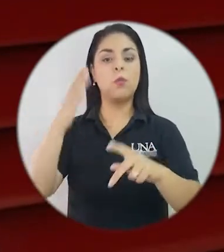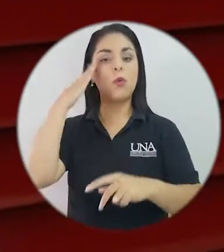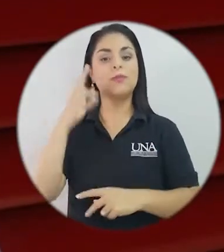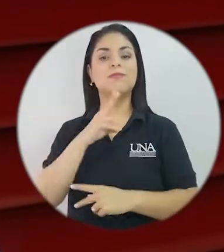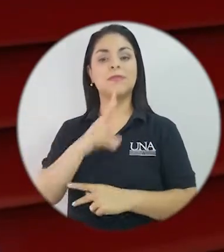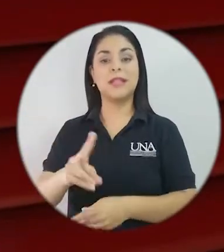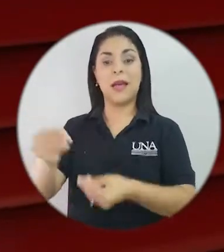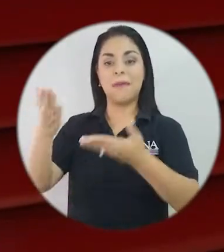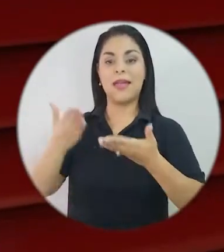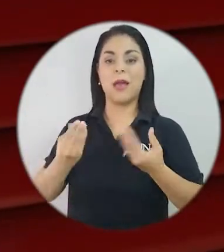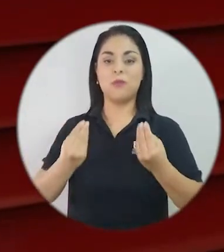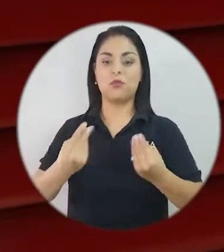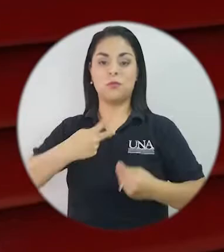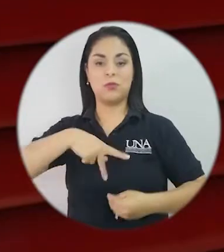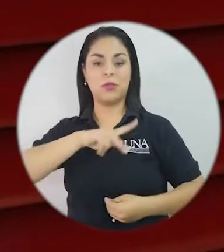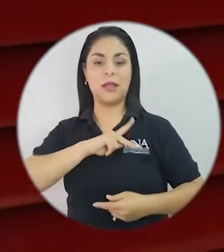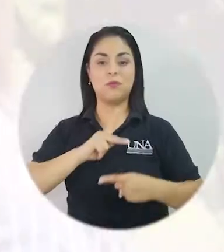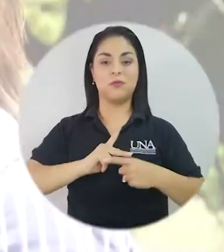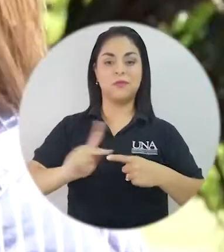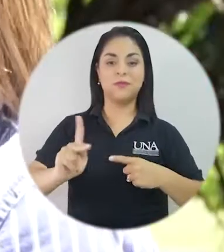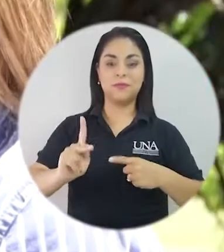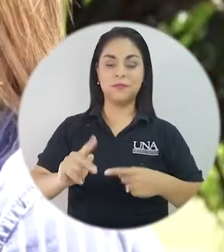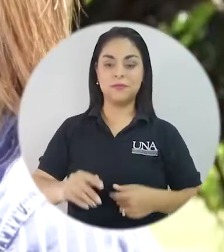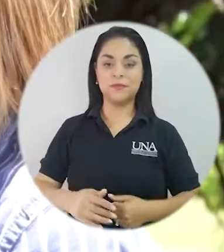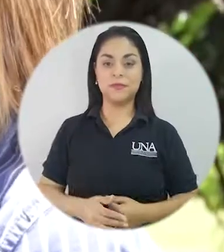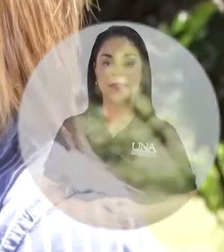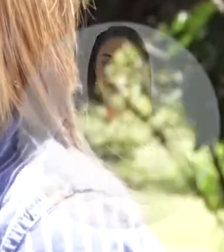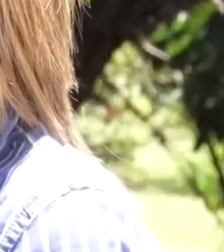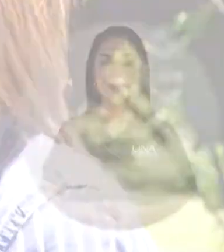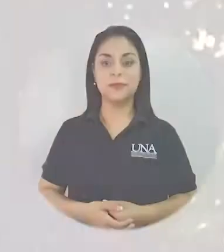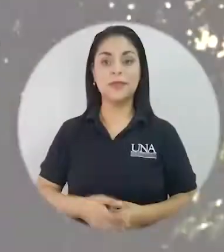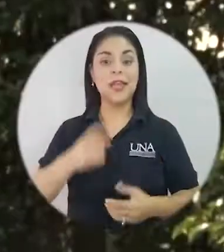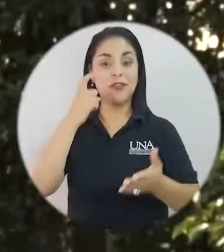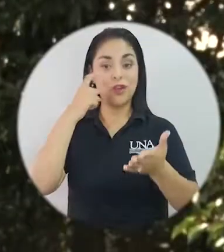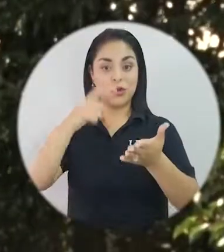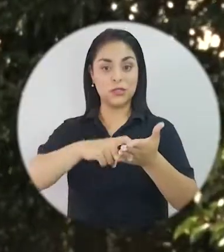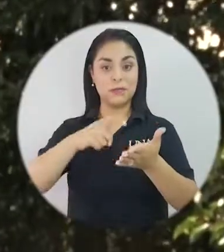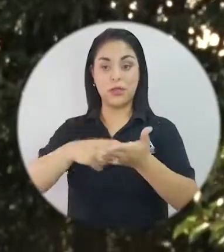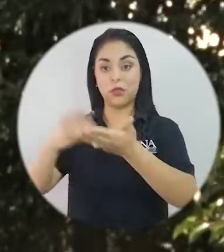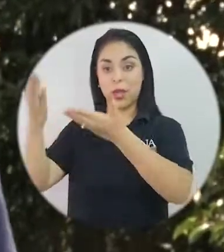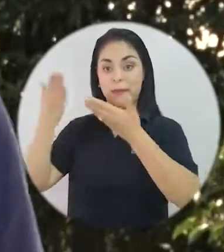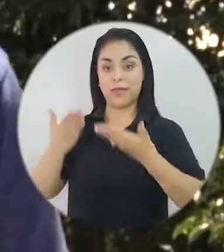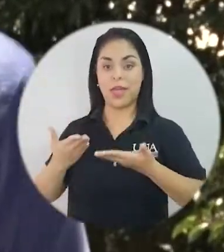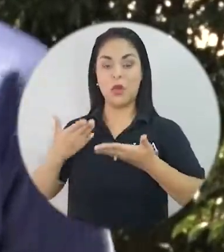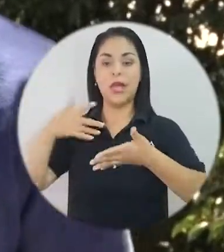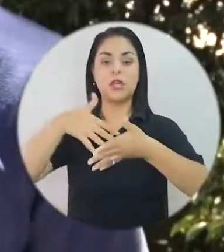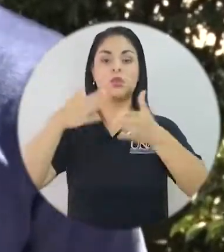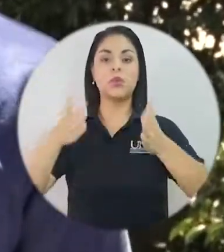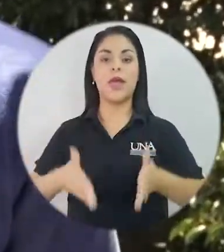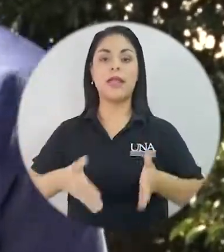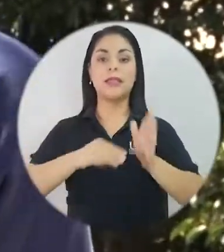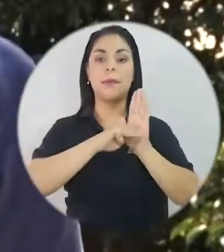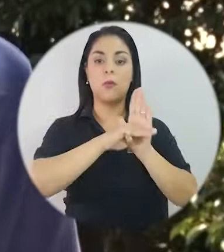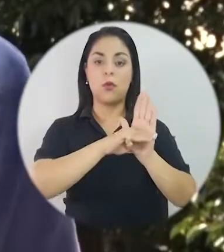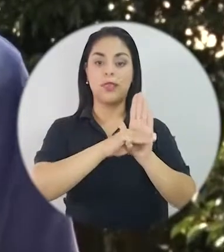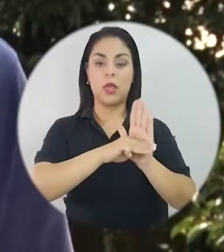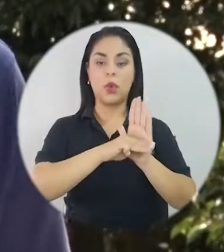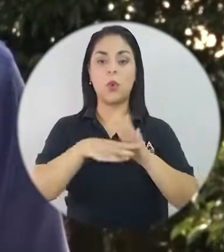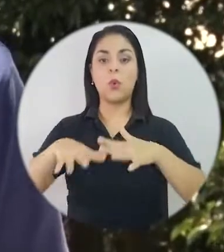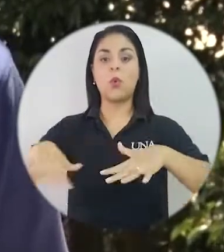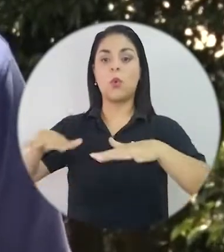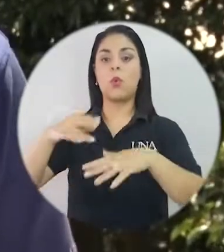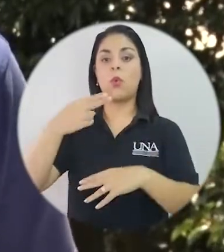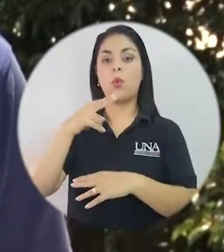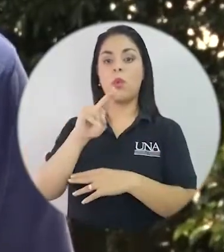porque definitivamente aporta muchísimo a nivel personal y profesional. El reconocimiento que me dieron fue el estudiante modelo de la sección UETA Norte